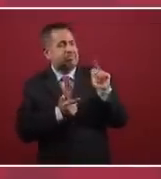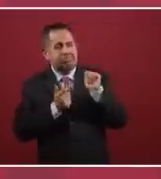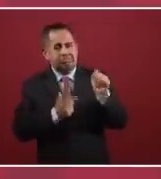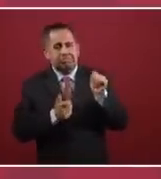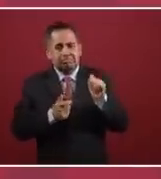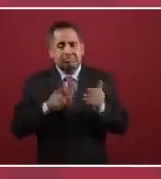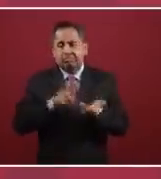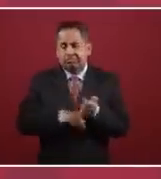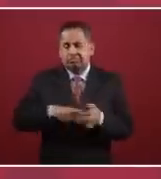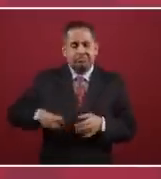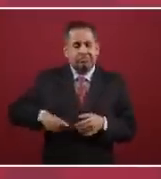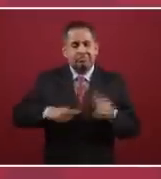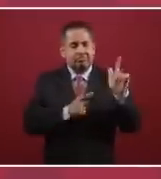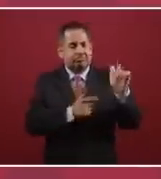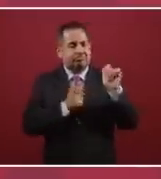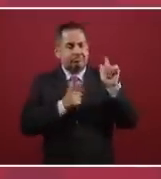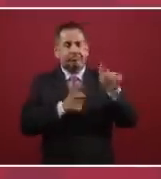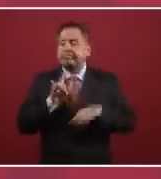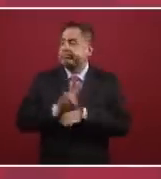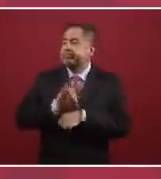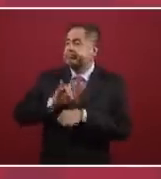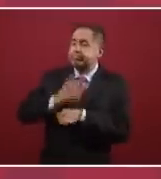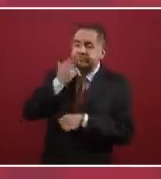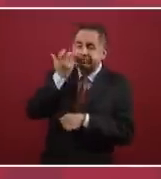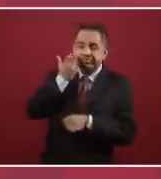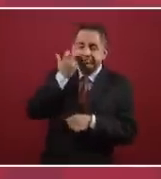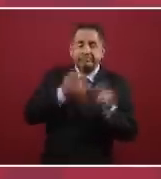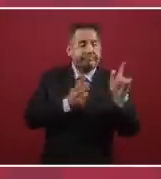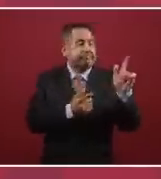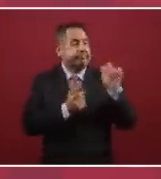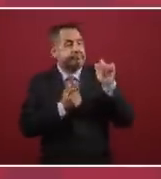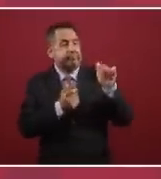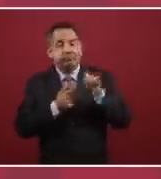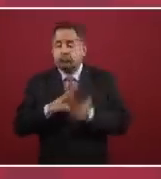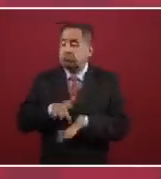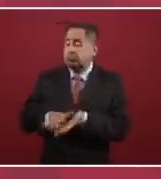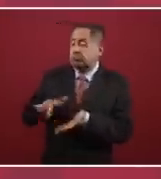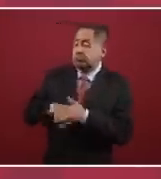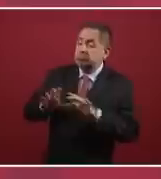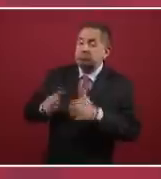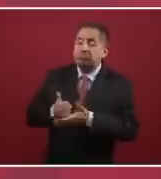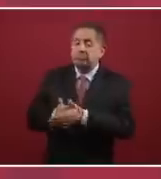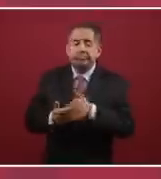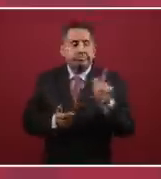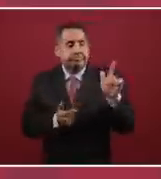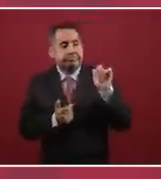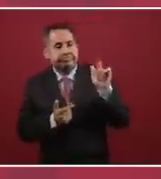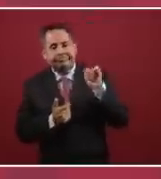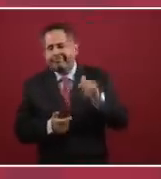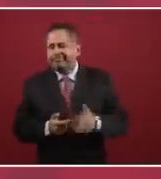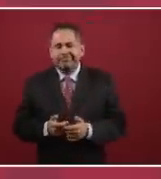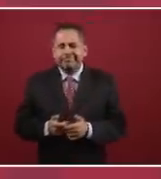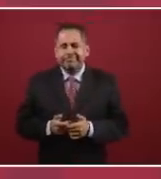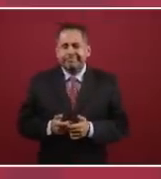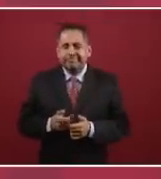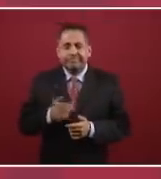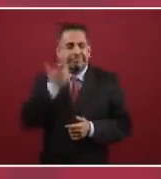en el gobierno para simular de que se apoyaba la ciencia, la